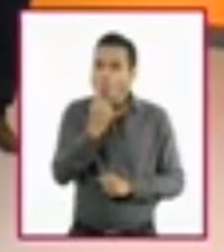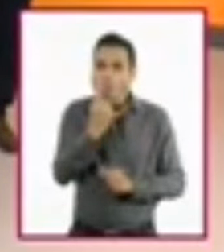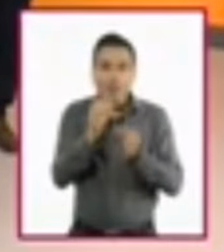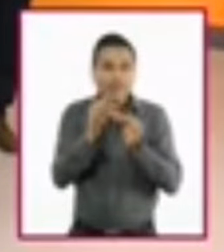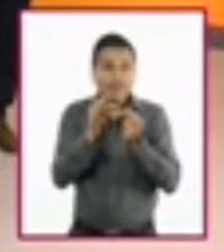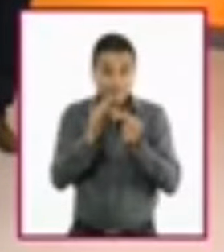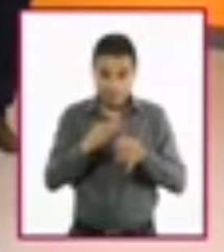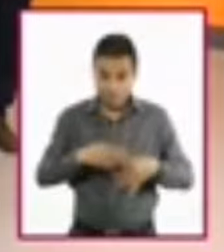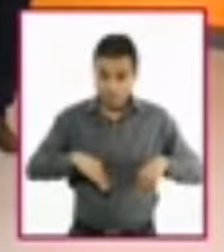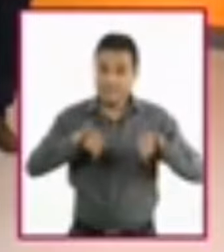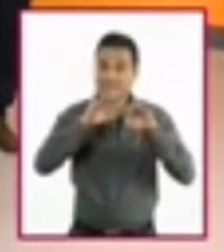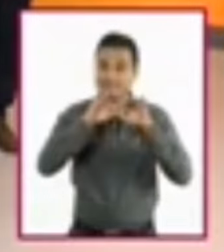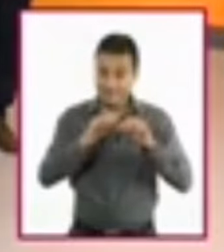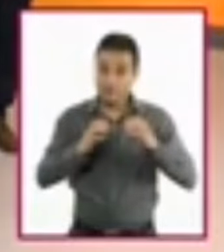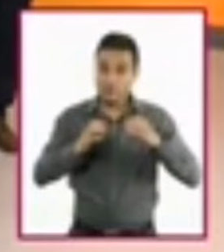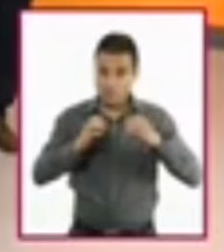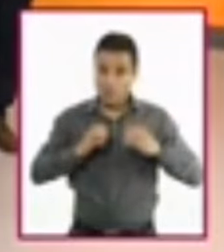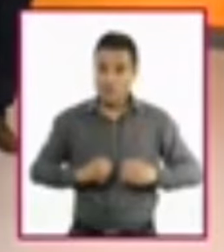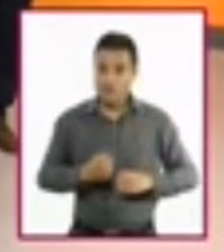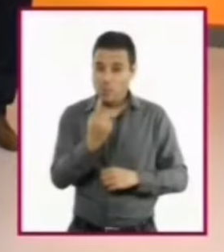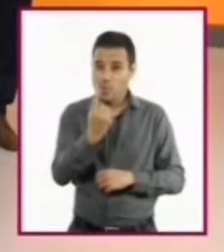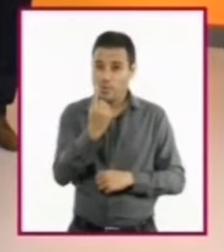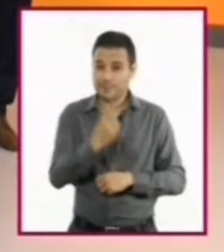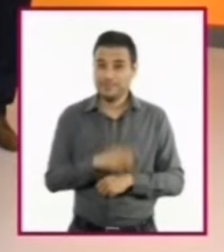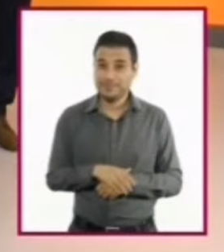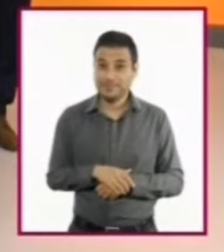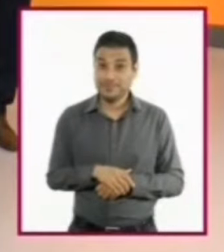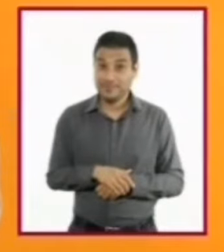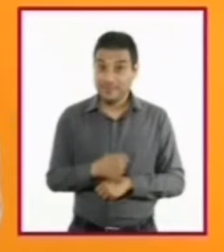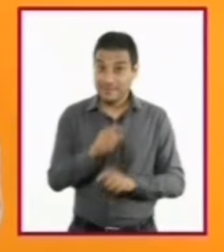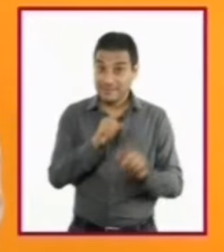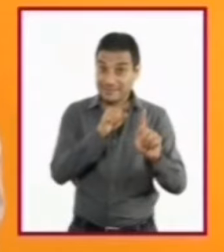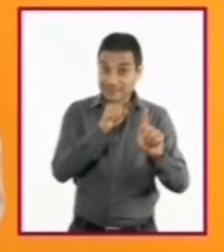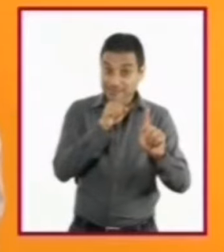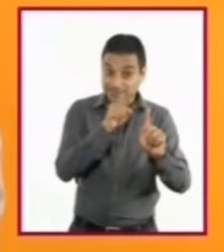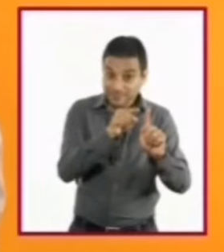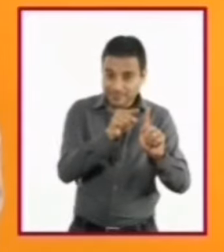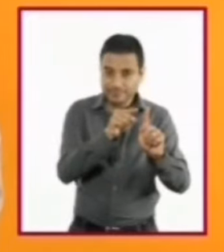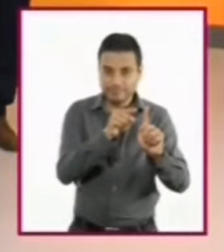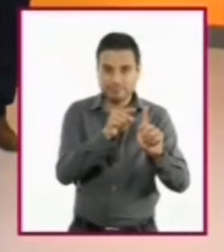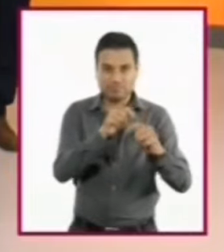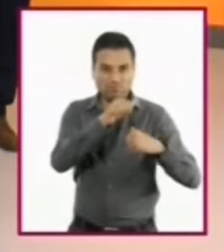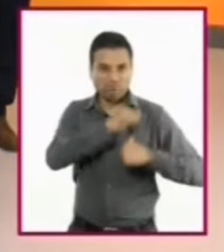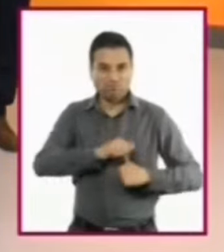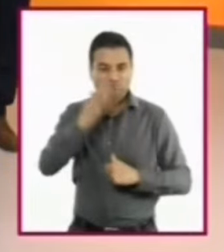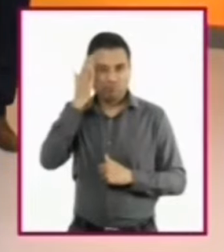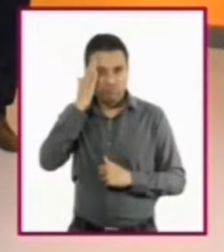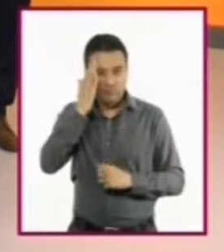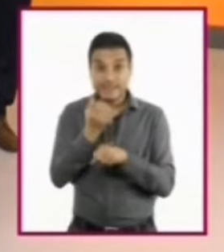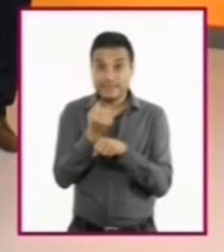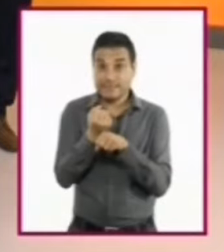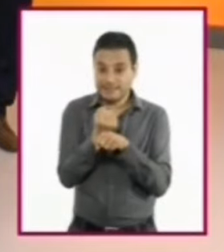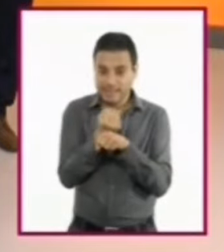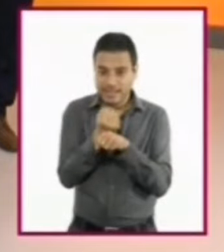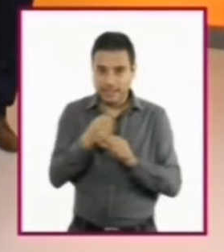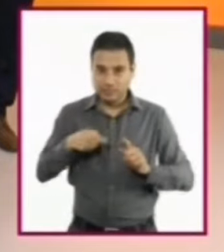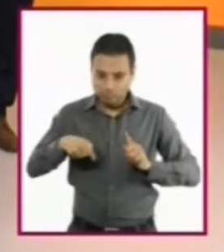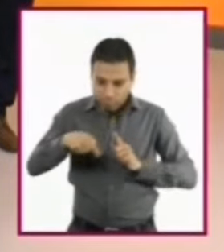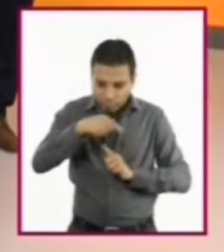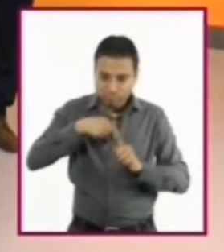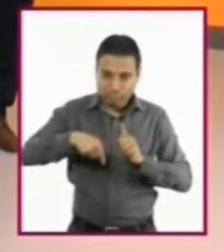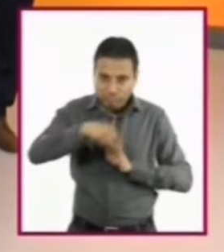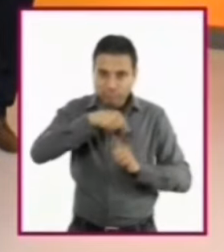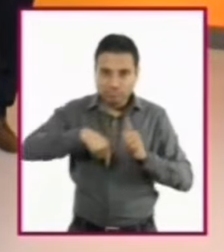complejos e importantes del cuerpo humano, que es el responsable de mantener el flujo sanguíneo de forma